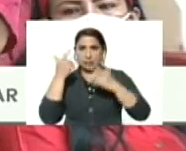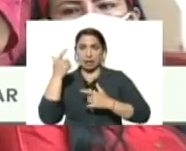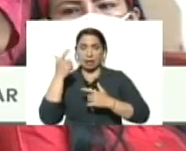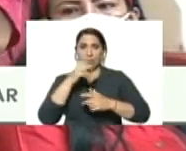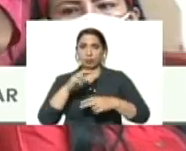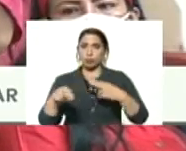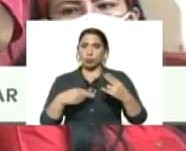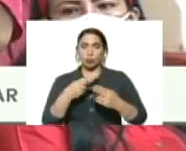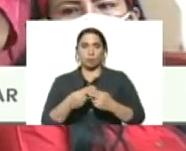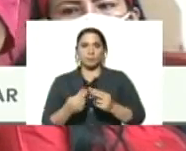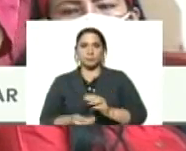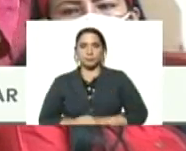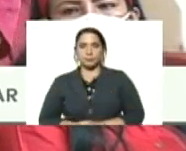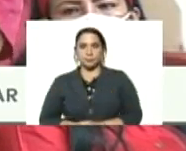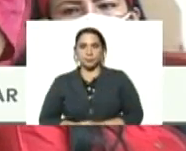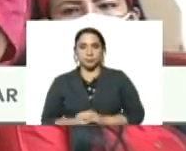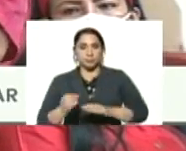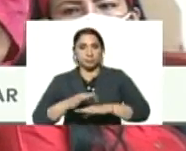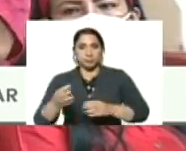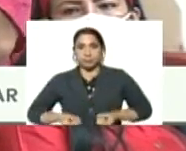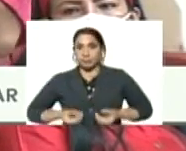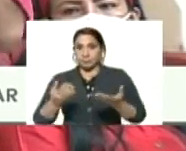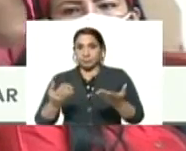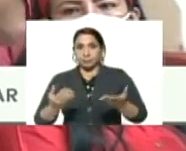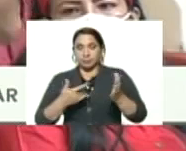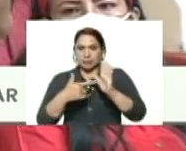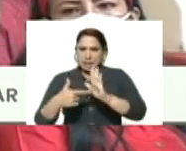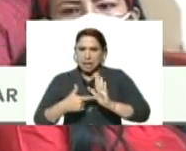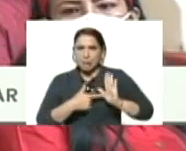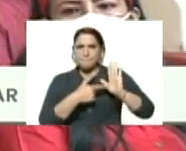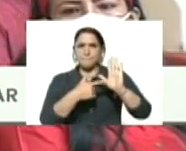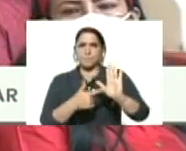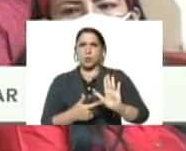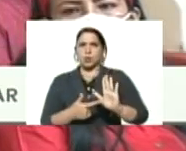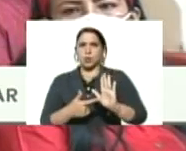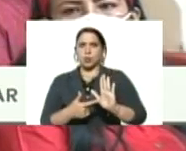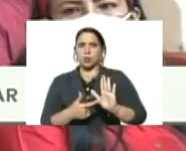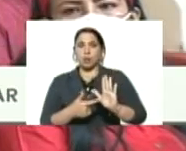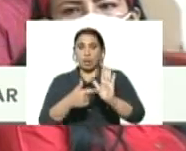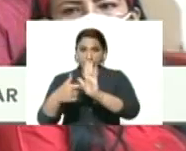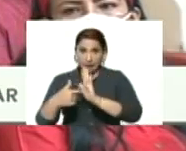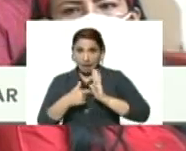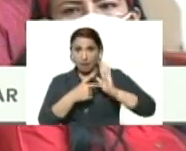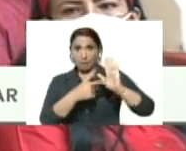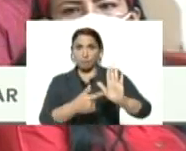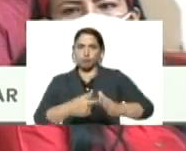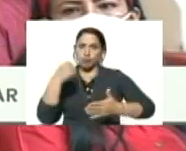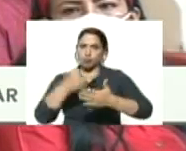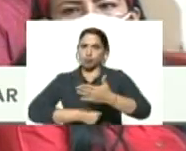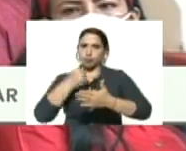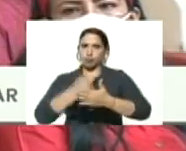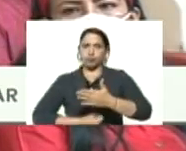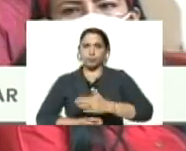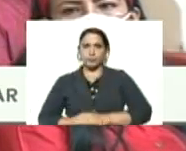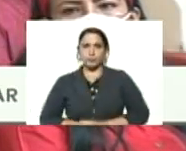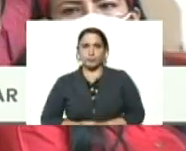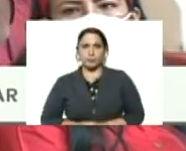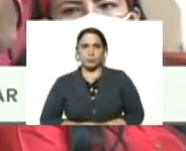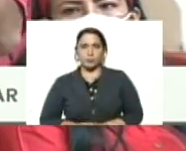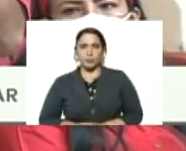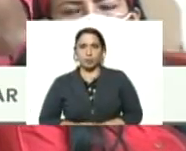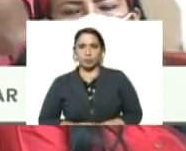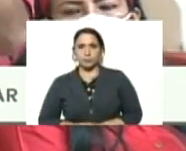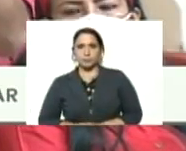comandante dejó de dar el ejemplo, de ser el ejemplo en la lucha y en la batalla. Por eso